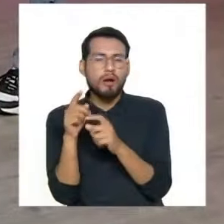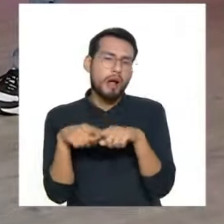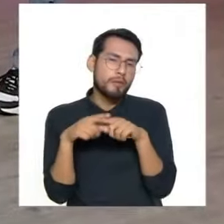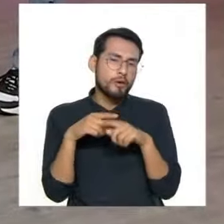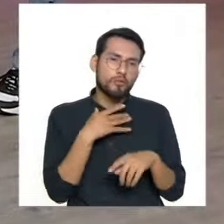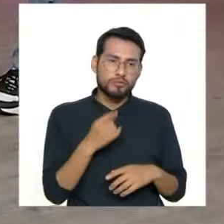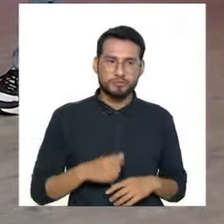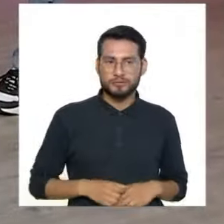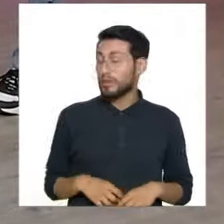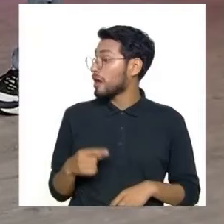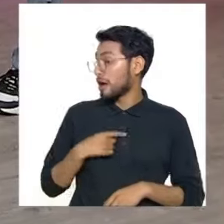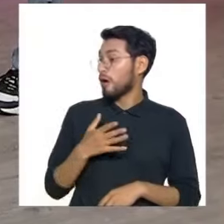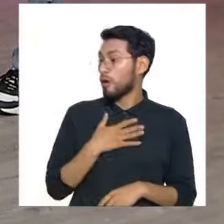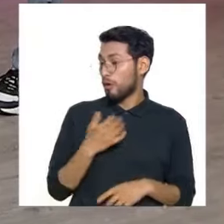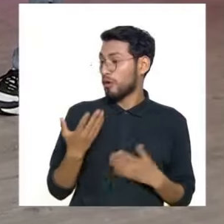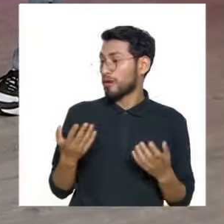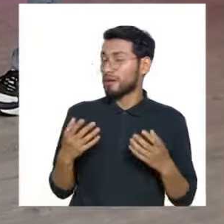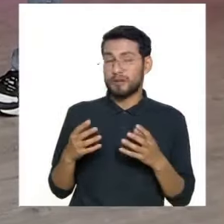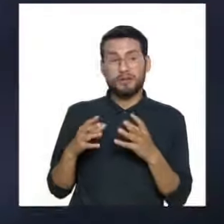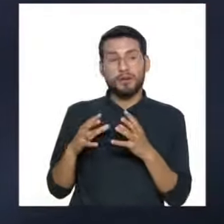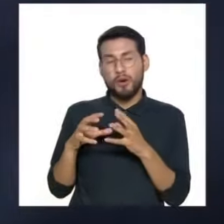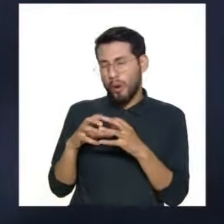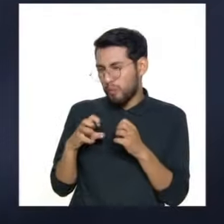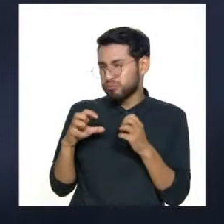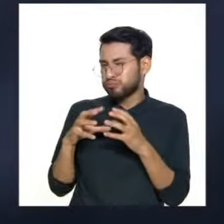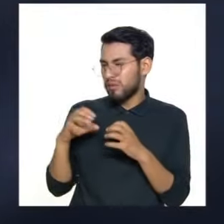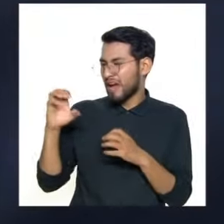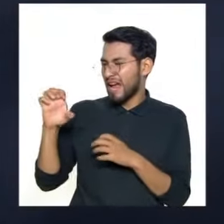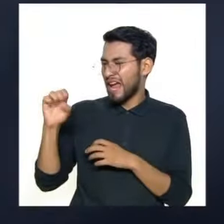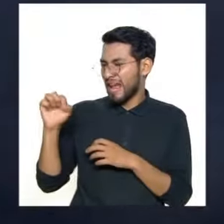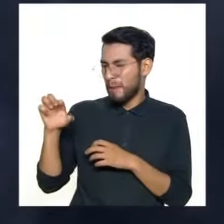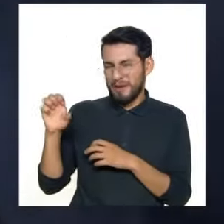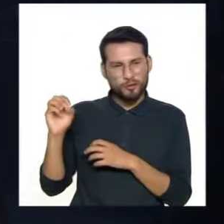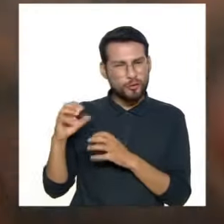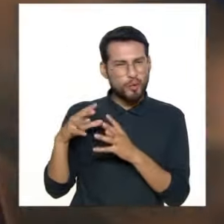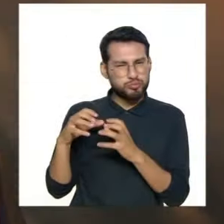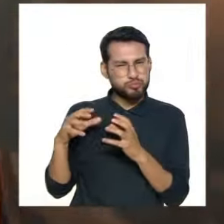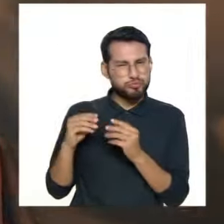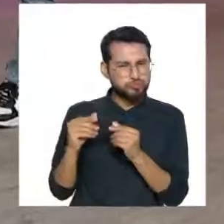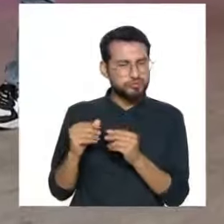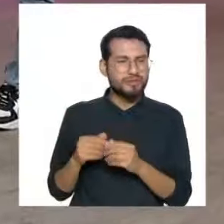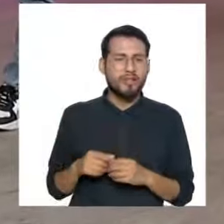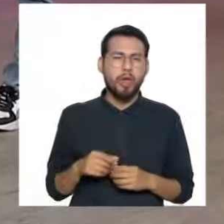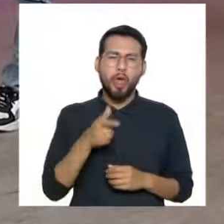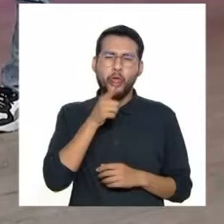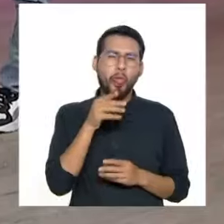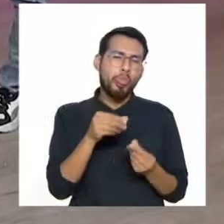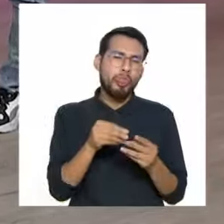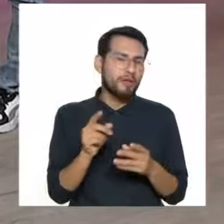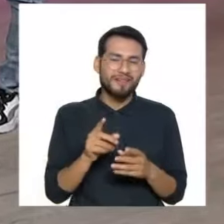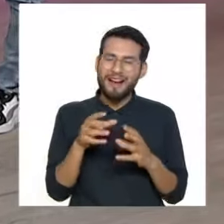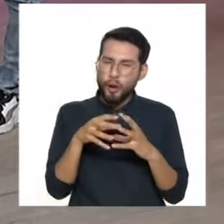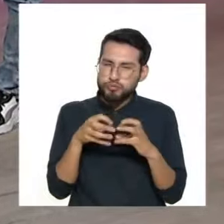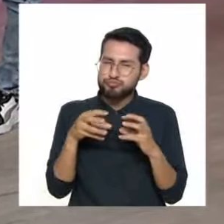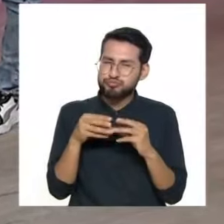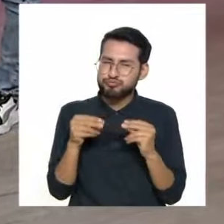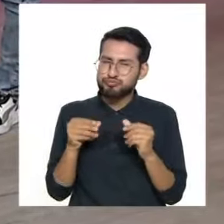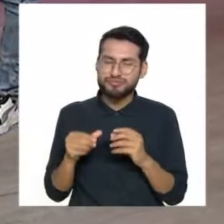gusta no a m me gusta punto de sal